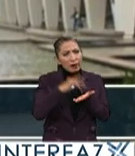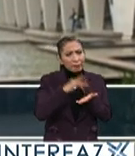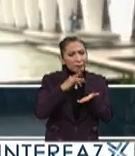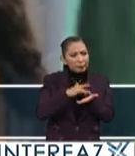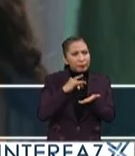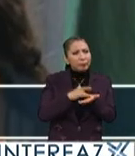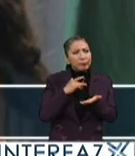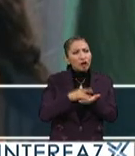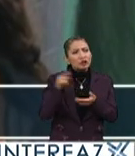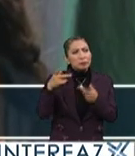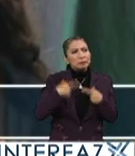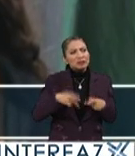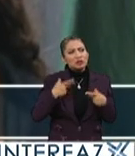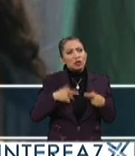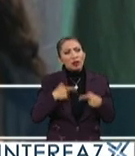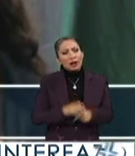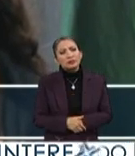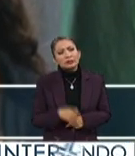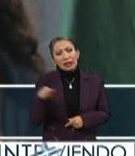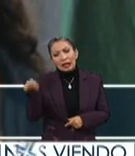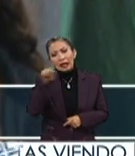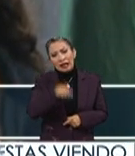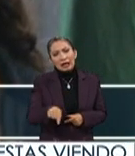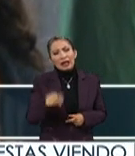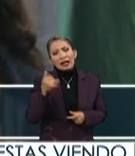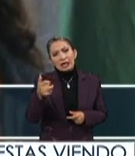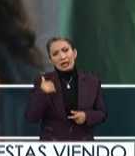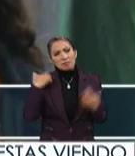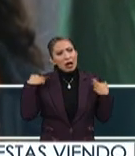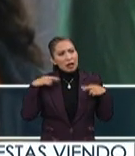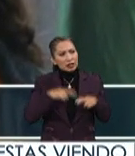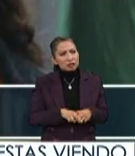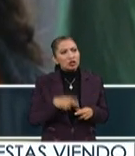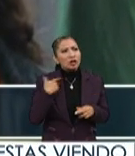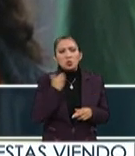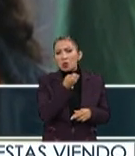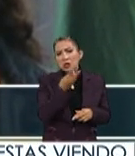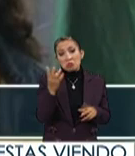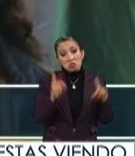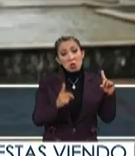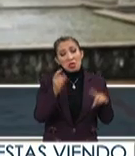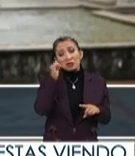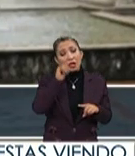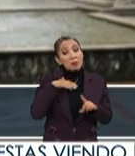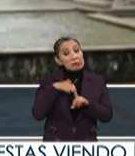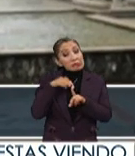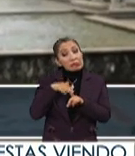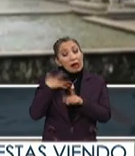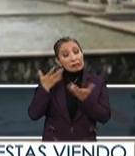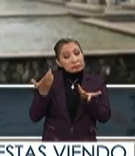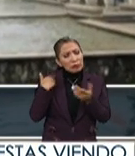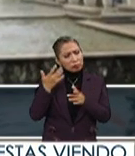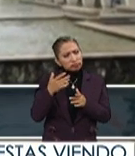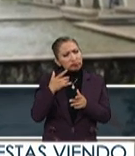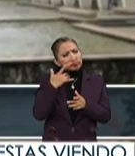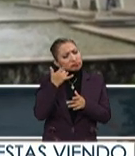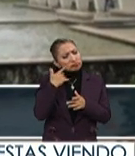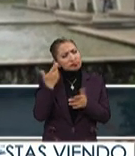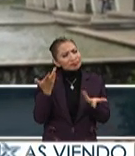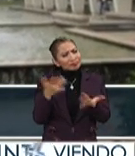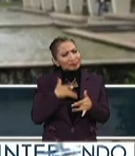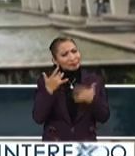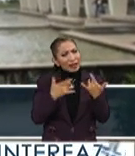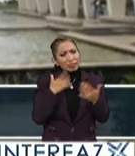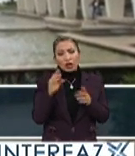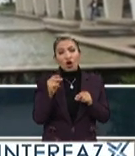de la gente y de los, pues como de los profesores, y cualquier duda pues siempre se sentía como